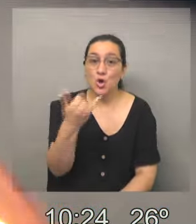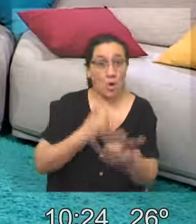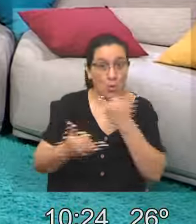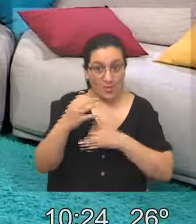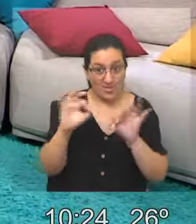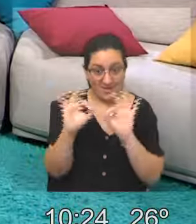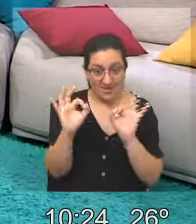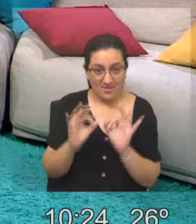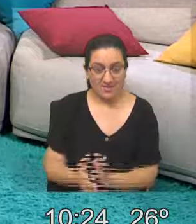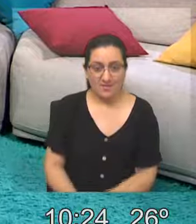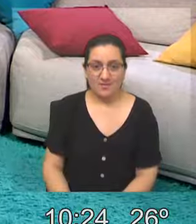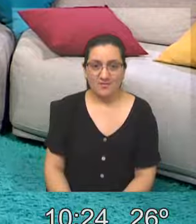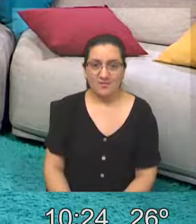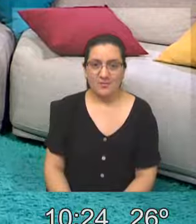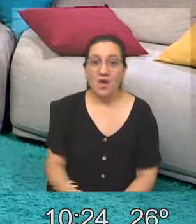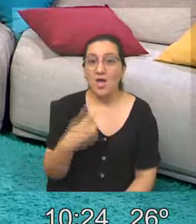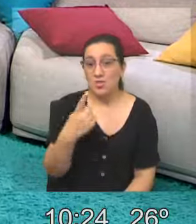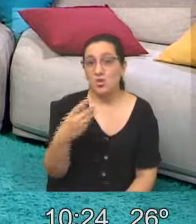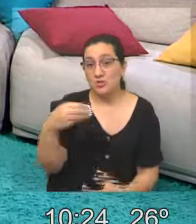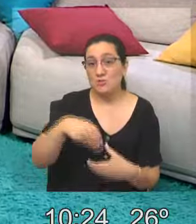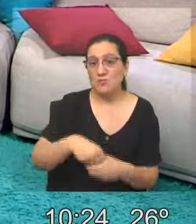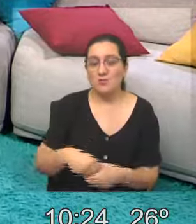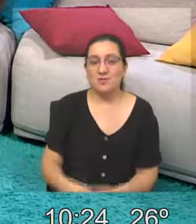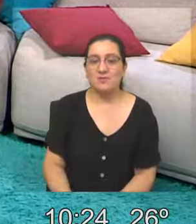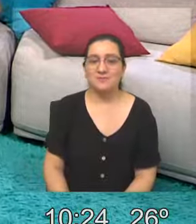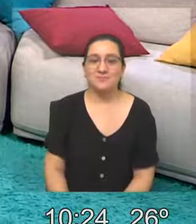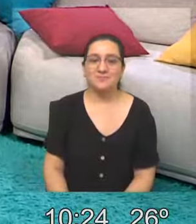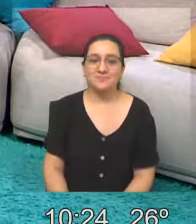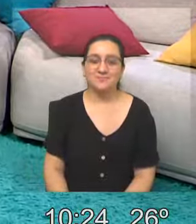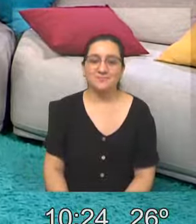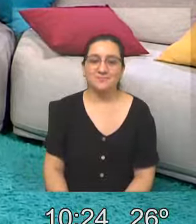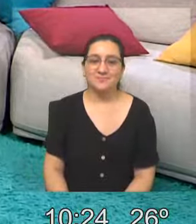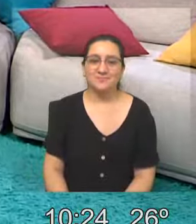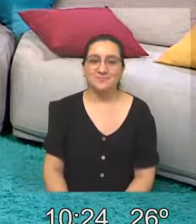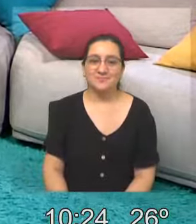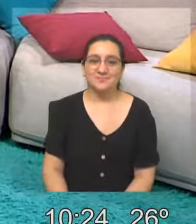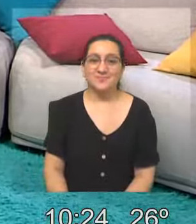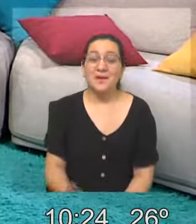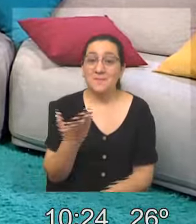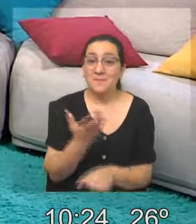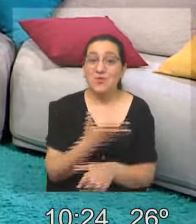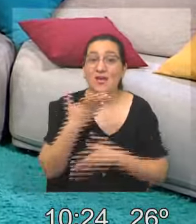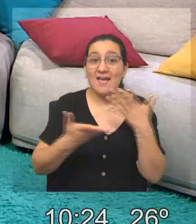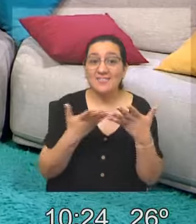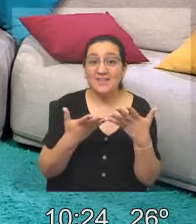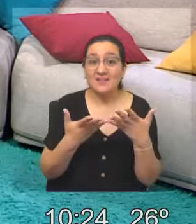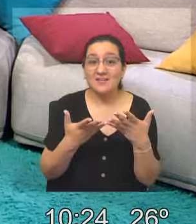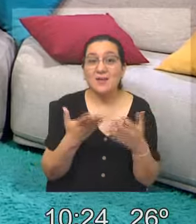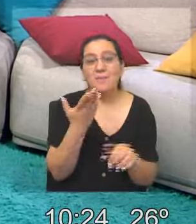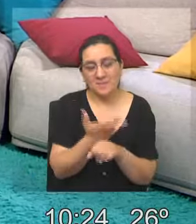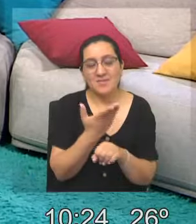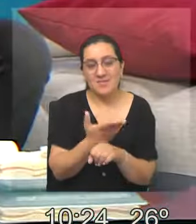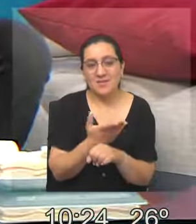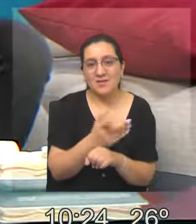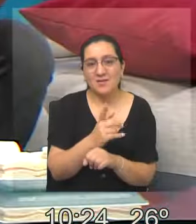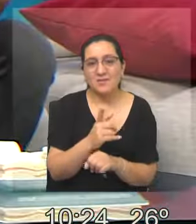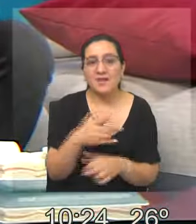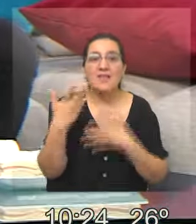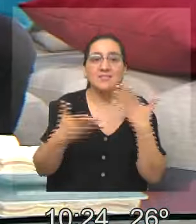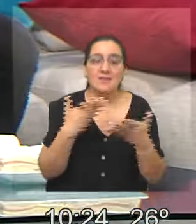No, igual hay uno que los involucra. Ah, que... bien, qué lindo. Va, estamos ahí, estamos ahí. ¿Pido o canta? ¿Qué hacemos? Pida, pida. Vamos a cantar. Pido,